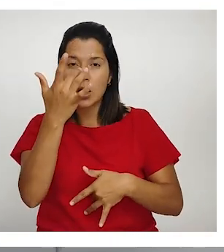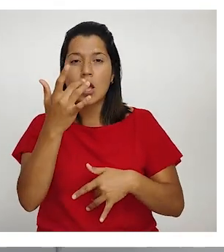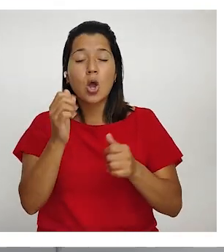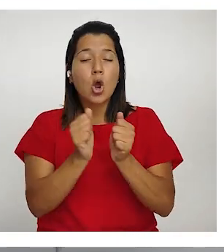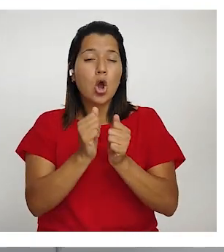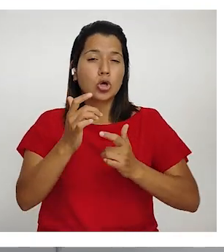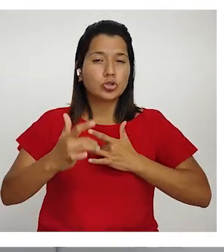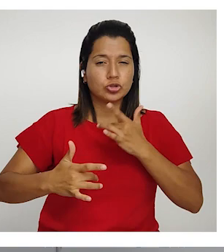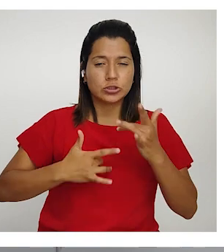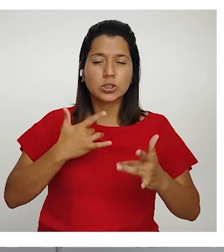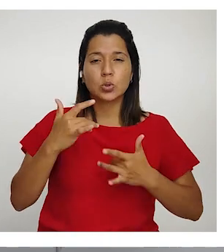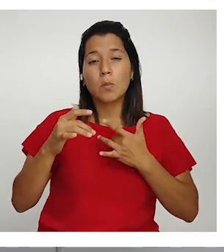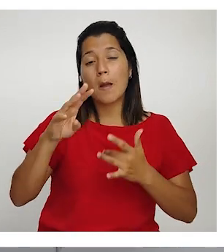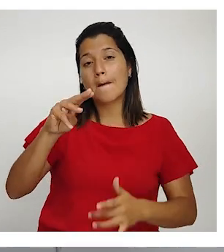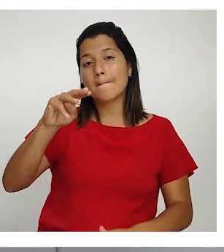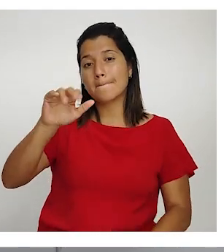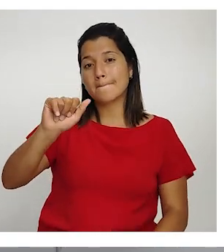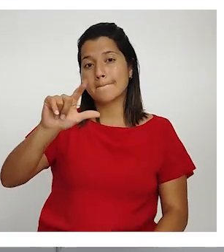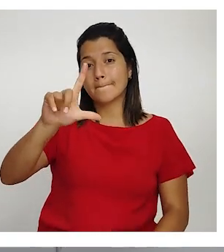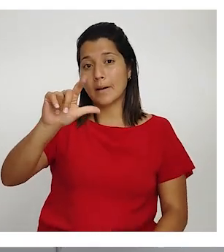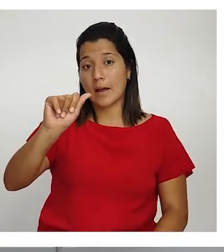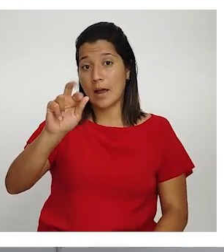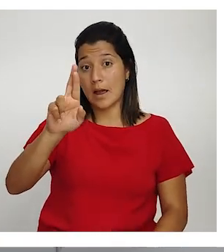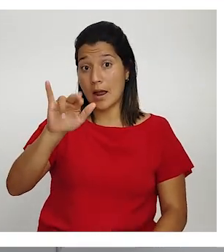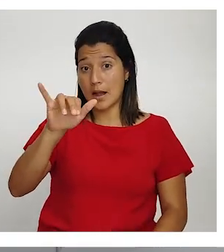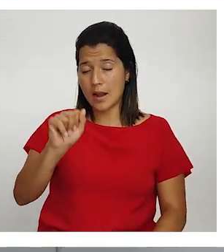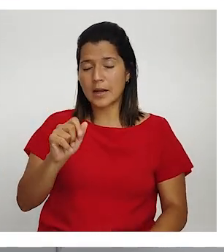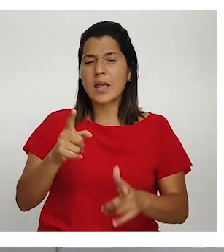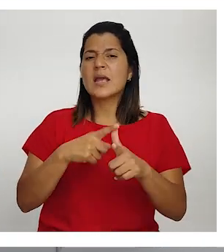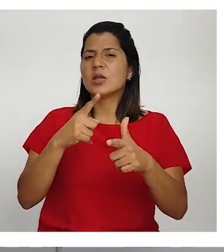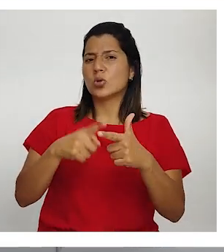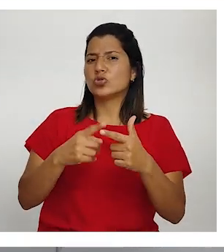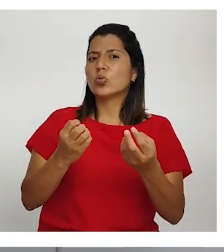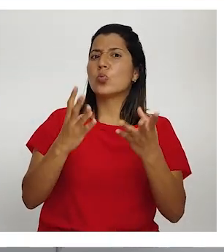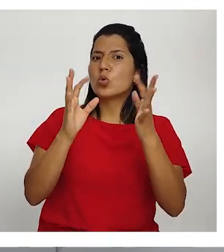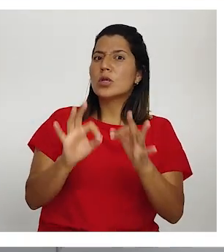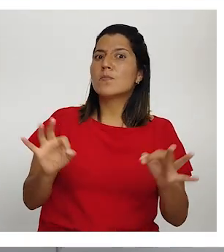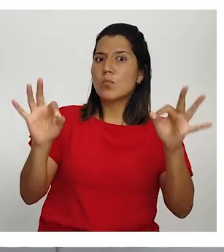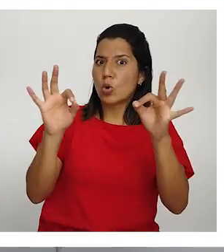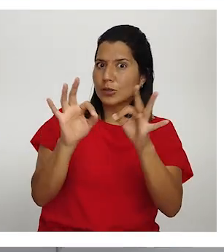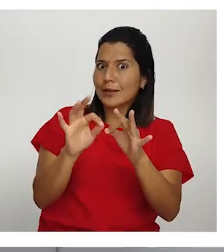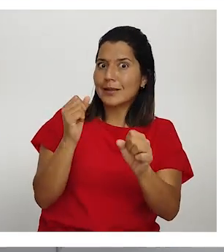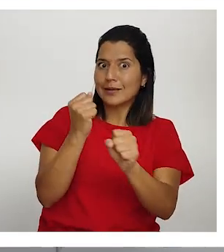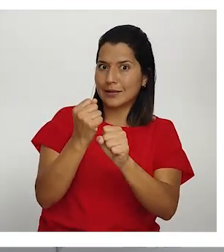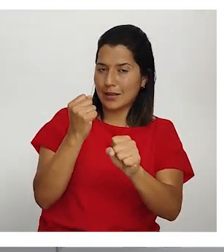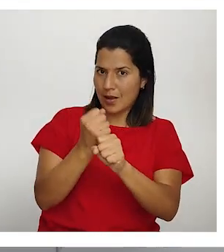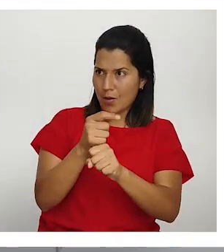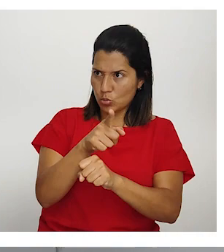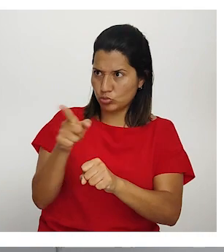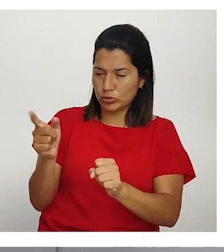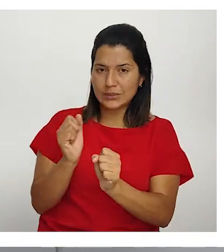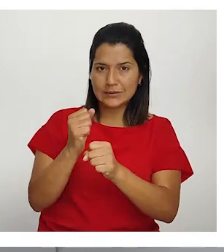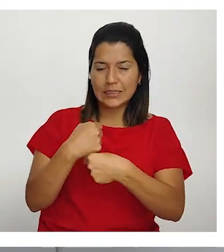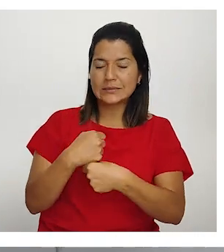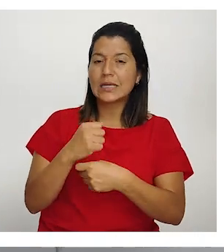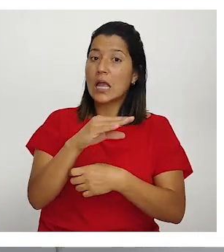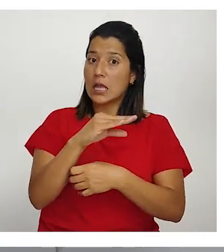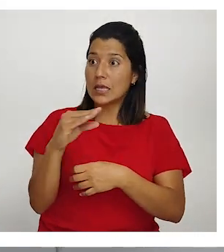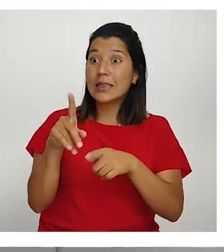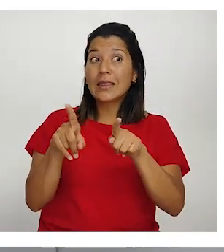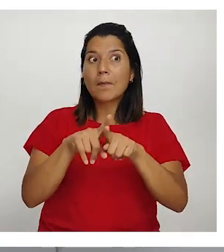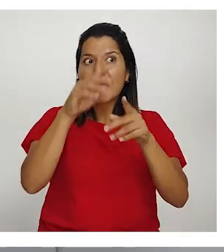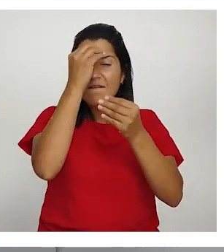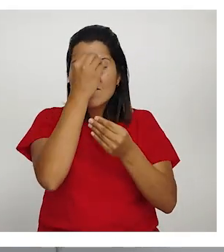con positivo por malaria. Entonces, qué importante también ese trabajo que se ha venido haciendo, ¿verdad? E informarlo, que la